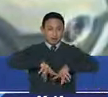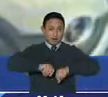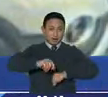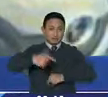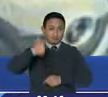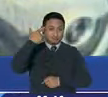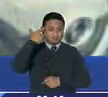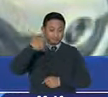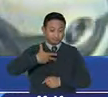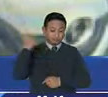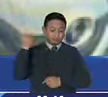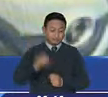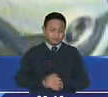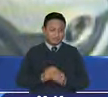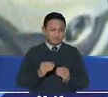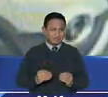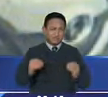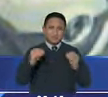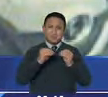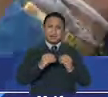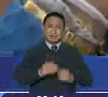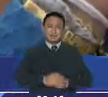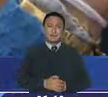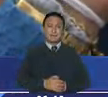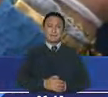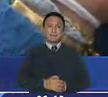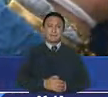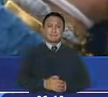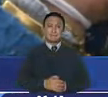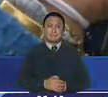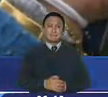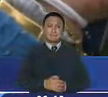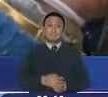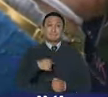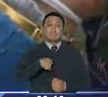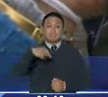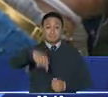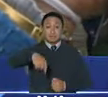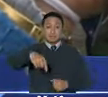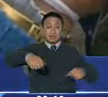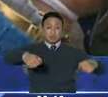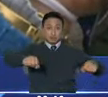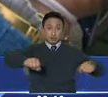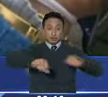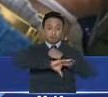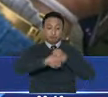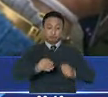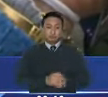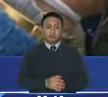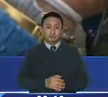los moradores, han crecido de forma alarmante. Se me robaron mi moto de aquí del local y pues se demoraron